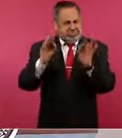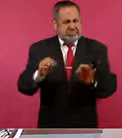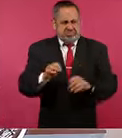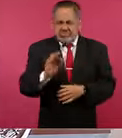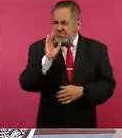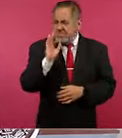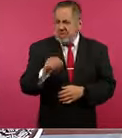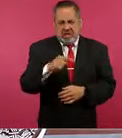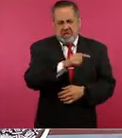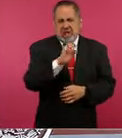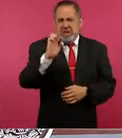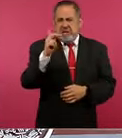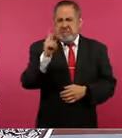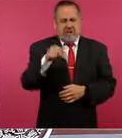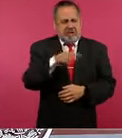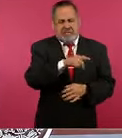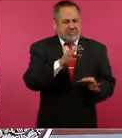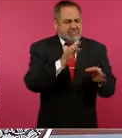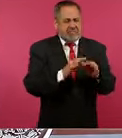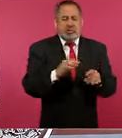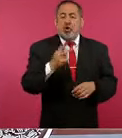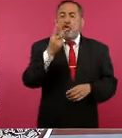Dos temas